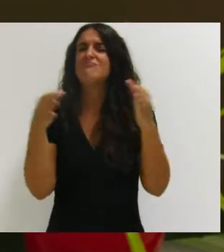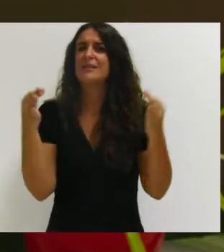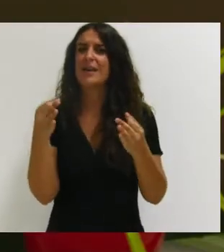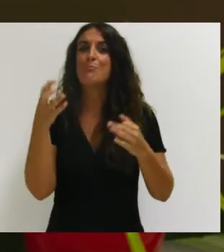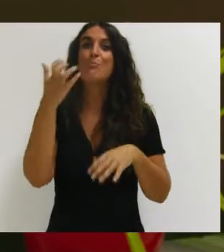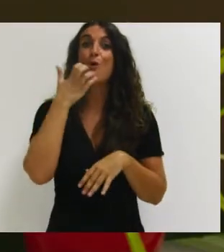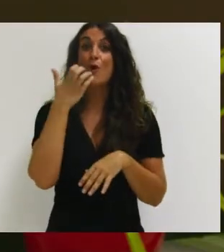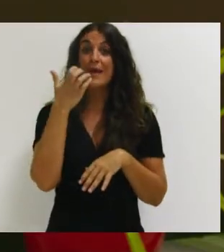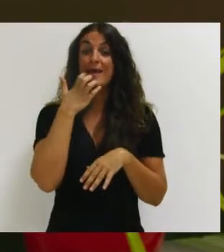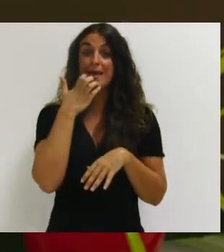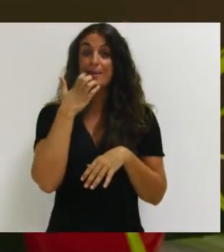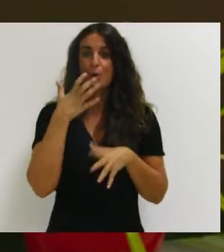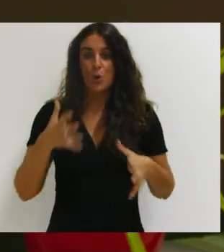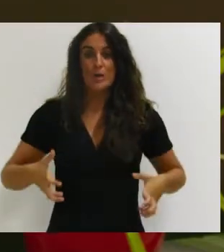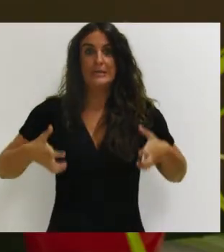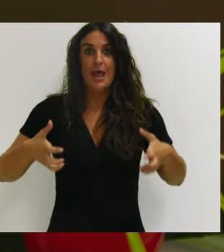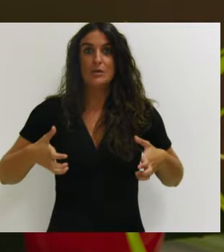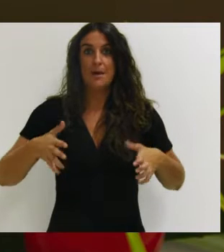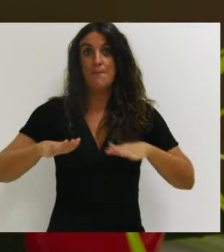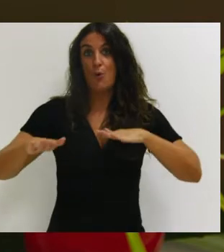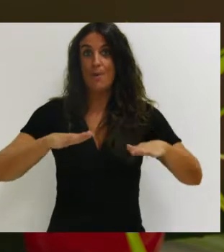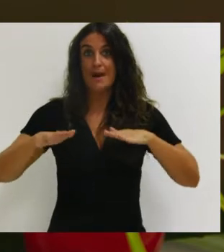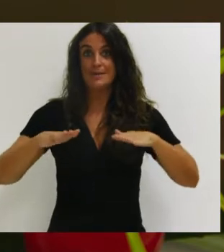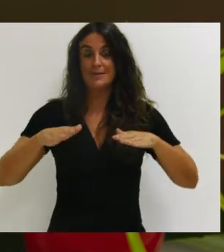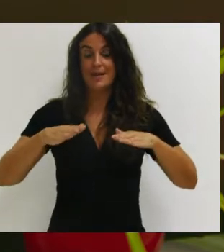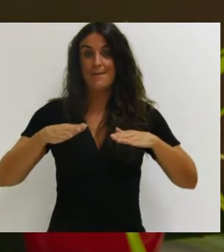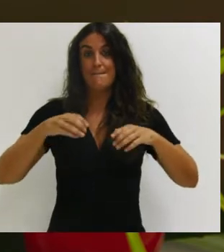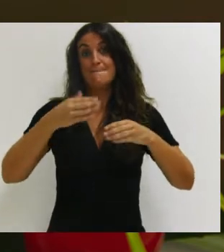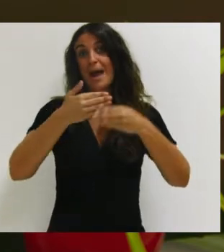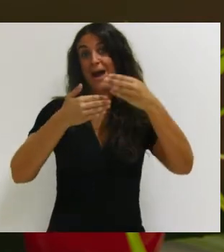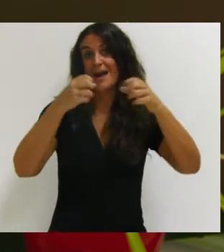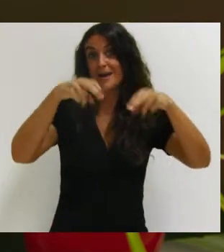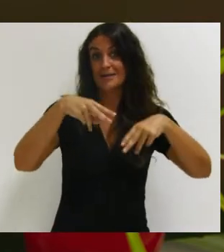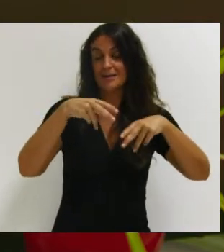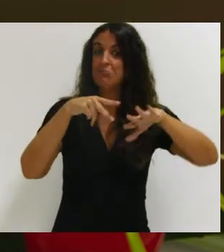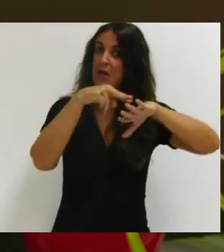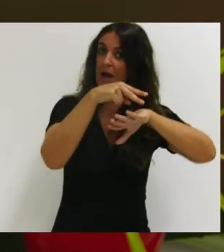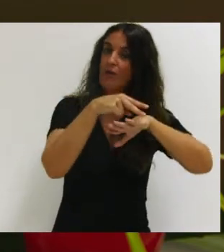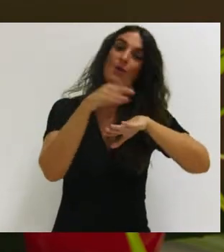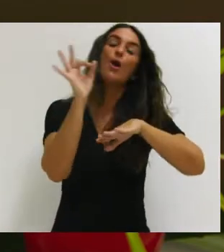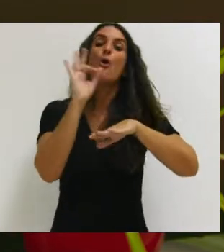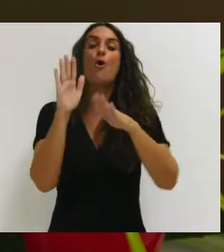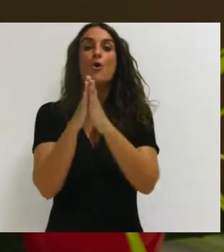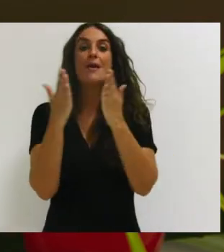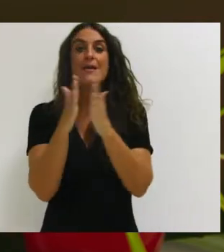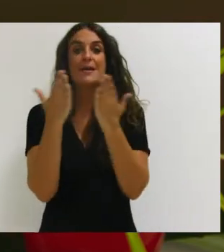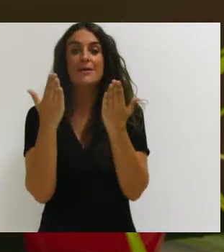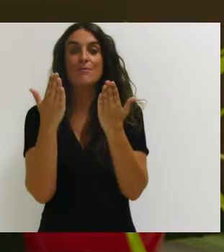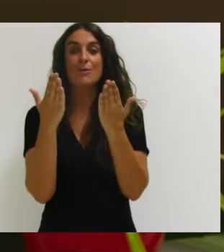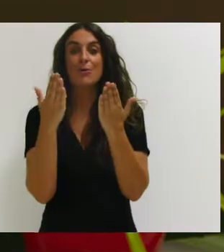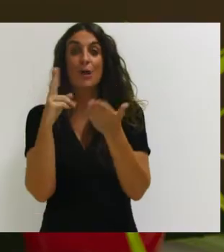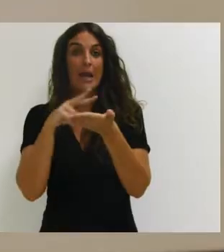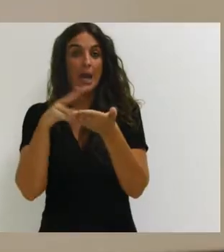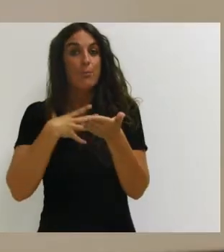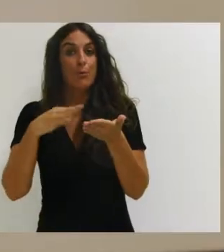ejemplo, poder moverse en silla de ruedas sin barreras como escalones, poder leer libros aunque seas una persona